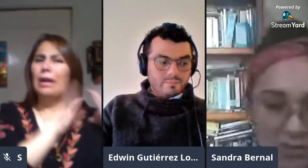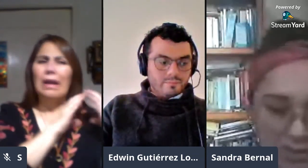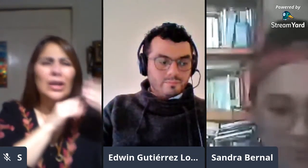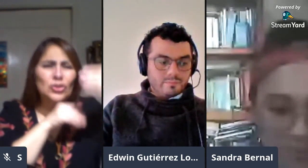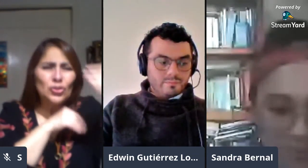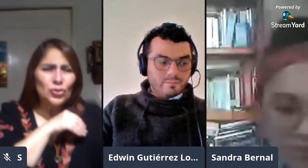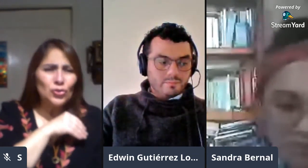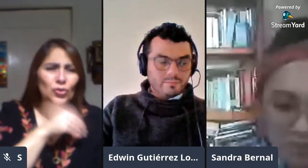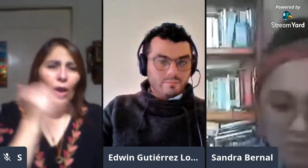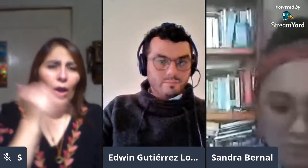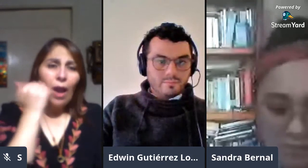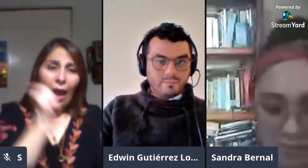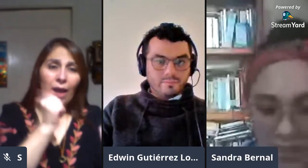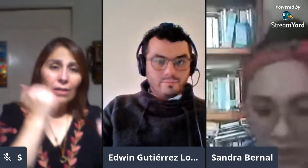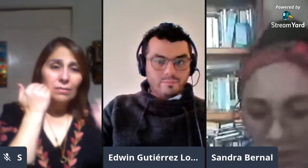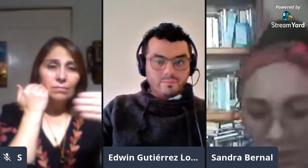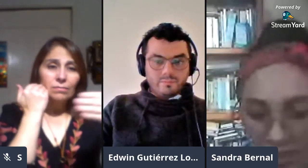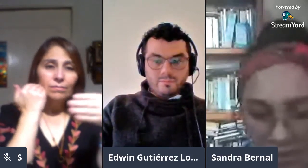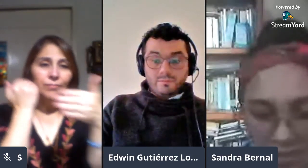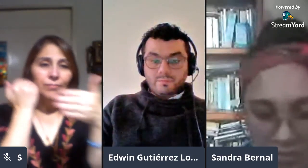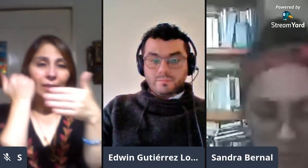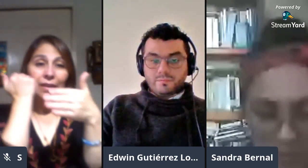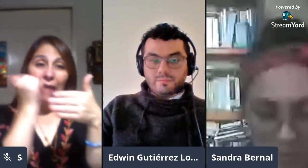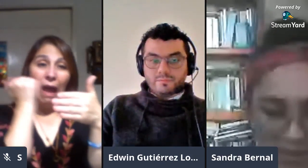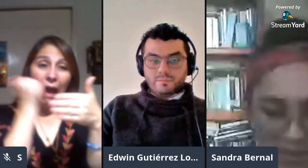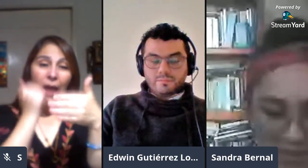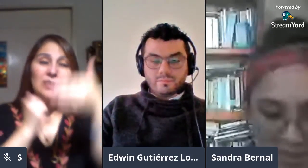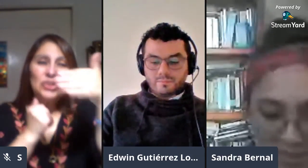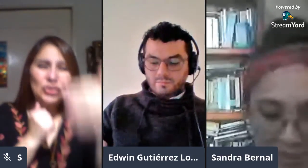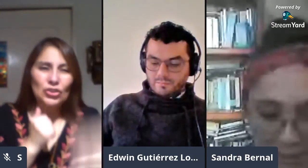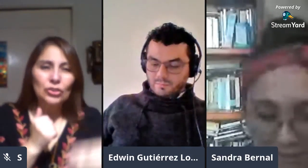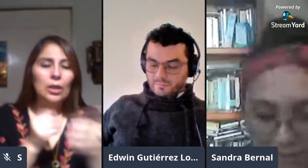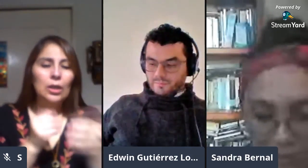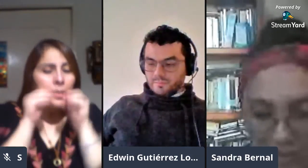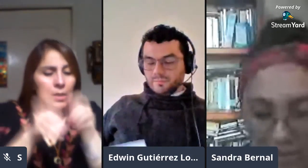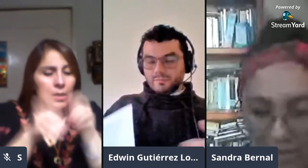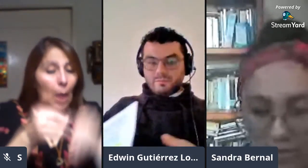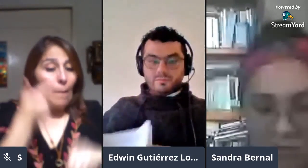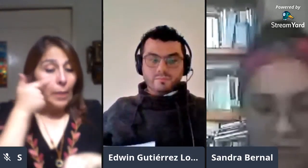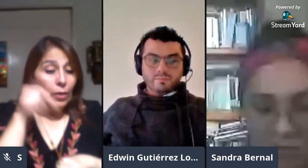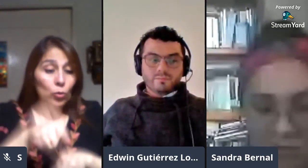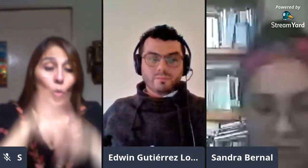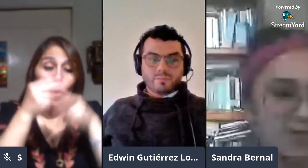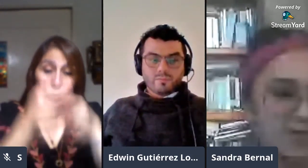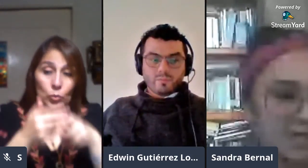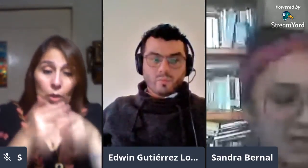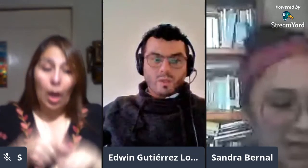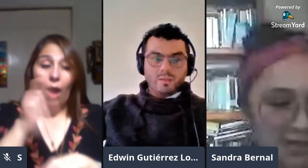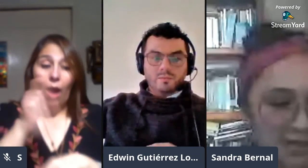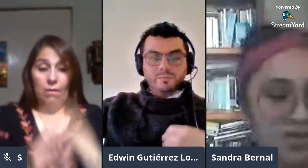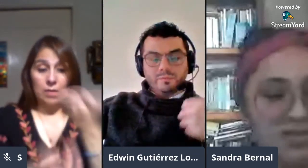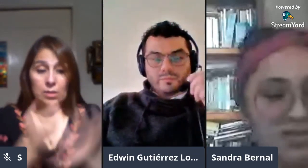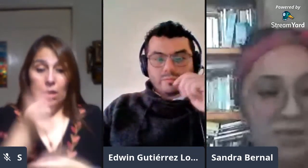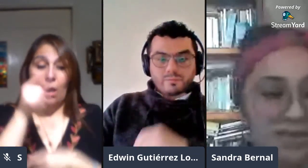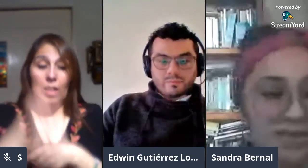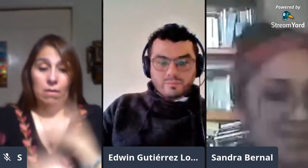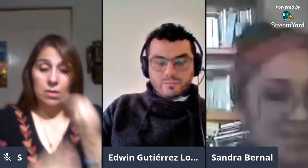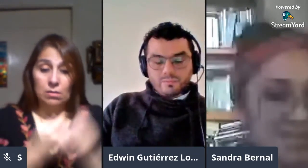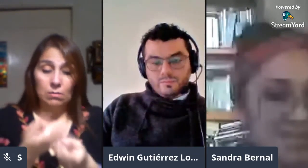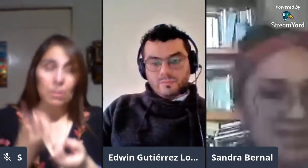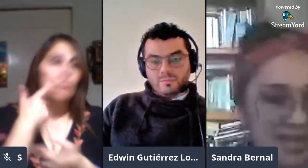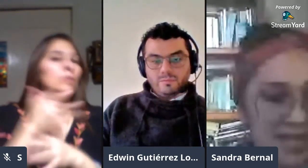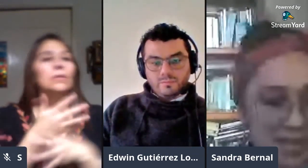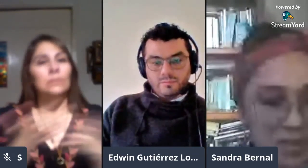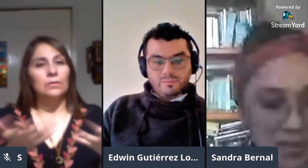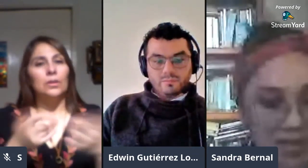acostumbran justamente por estas cargas educacionales de género al deber ser, y dentro de ese deber